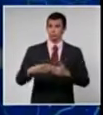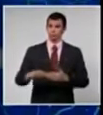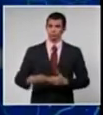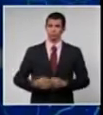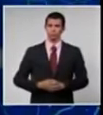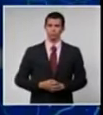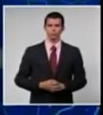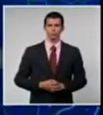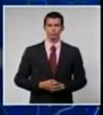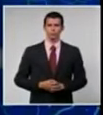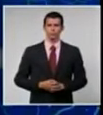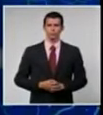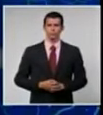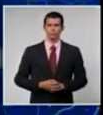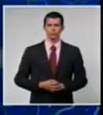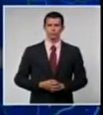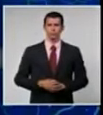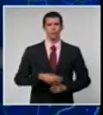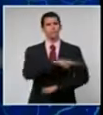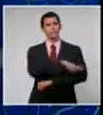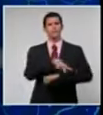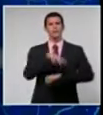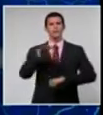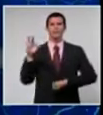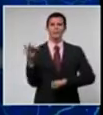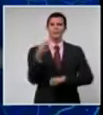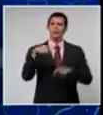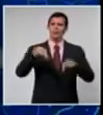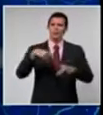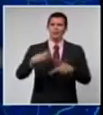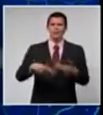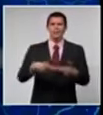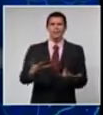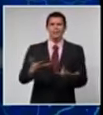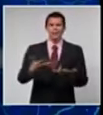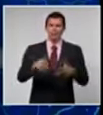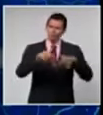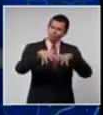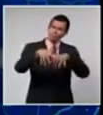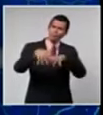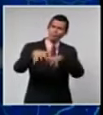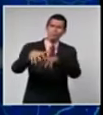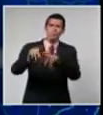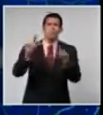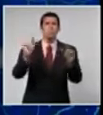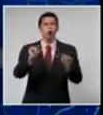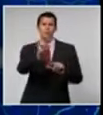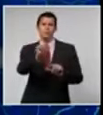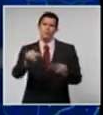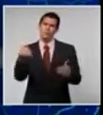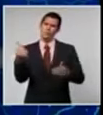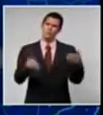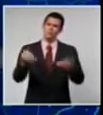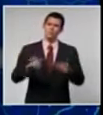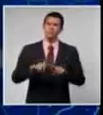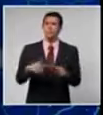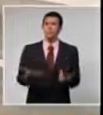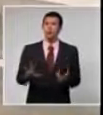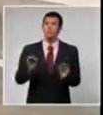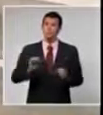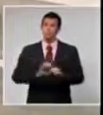celebró su Día Nacional con un desfile militar en formato reducido y sin público debido a la epidemia que provocó la muerte de más de